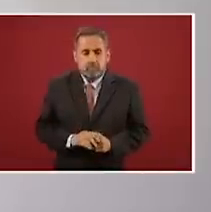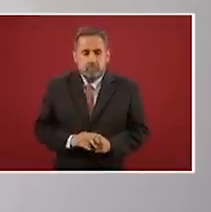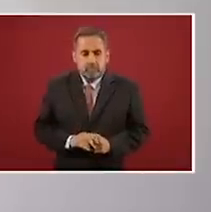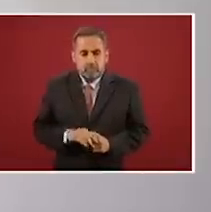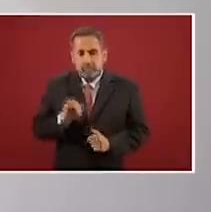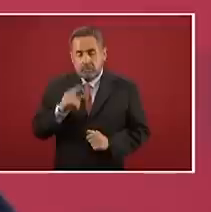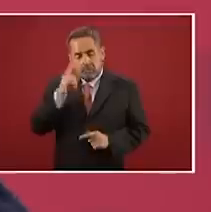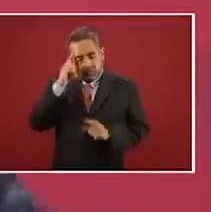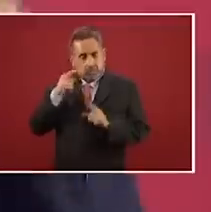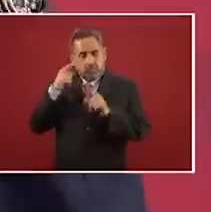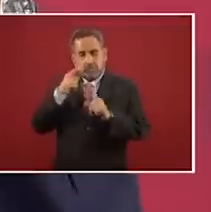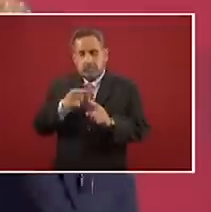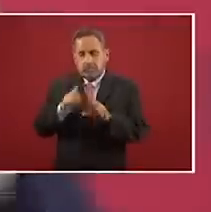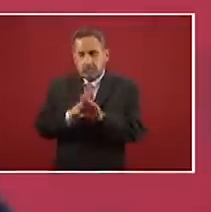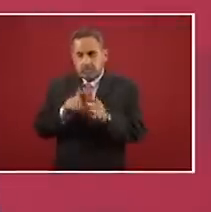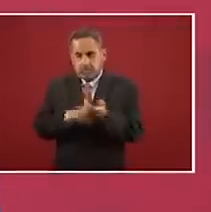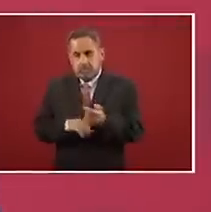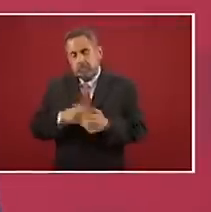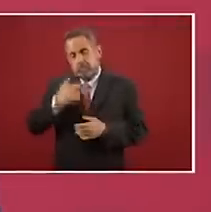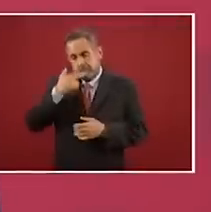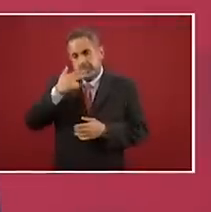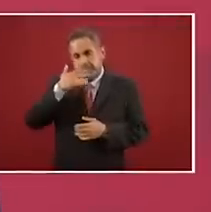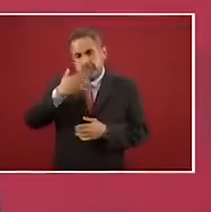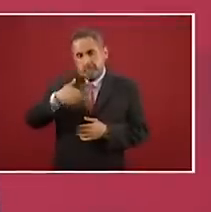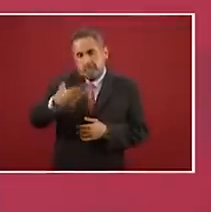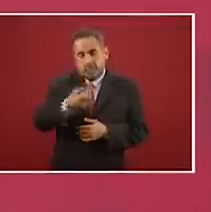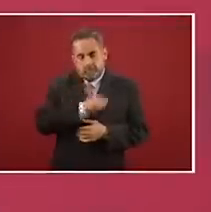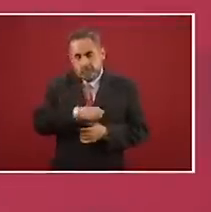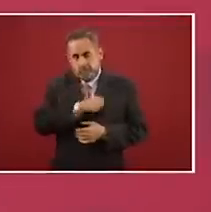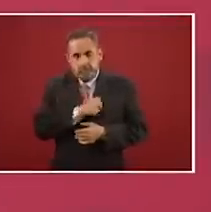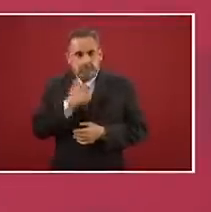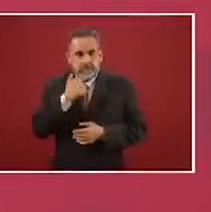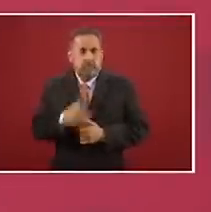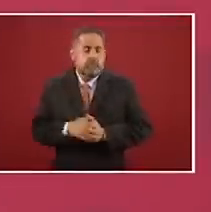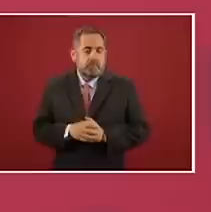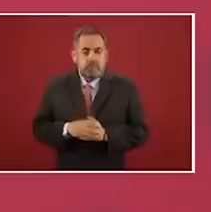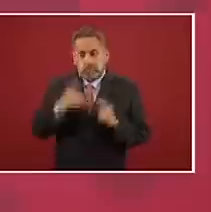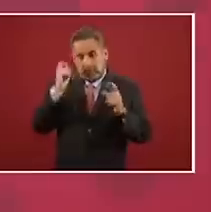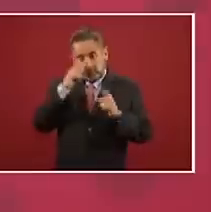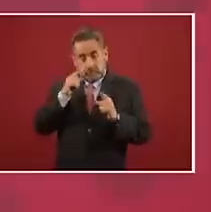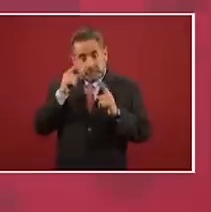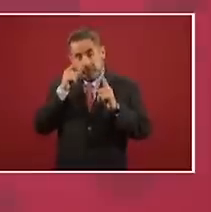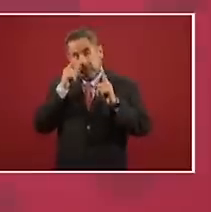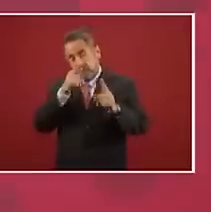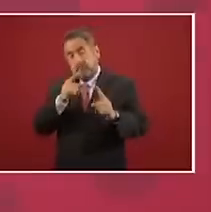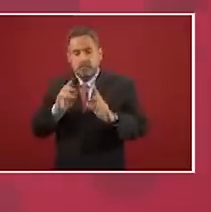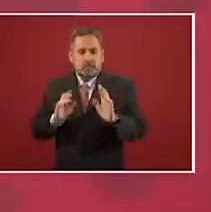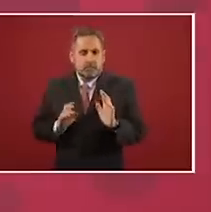el propósito es mejorar la salud. Es todo un desafío